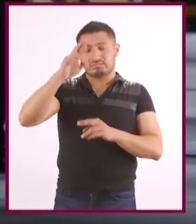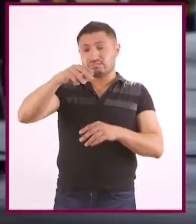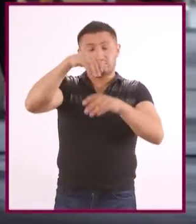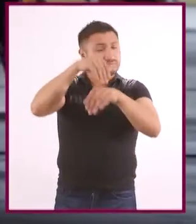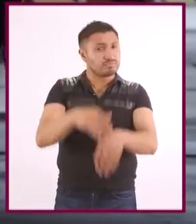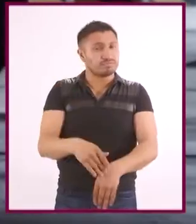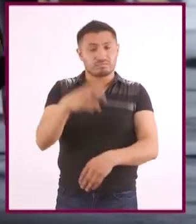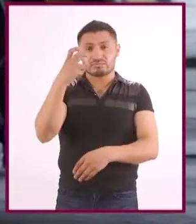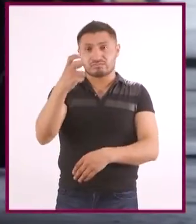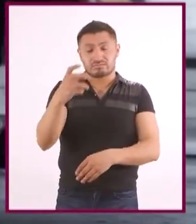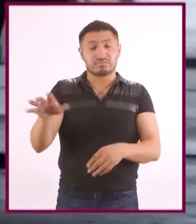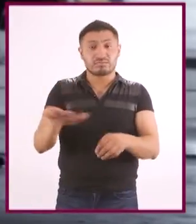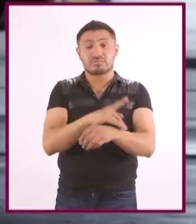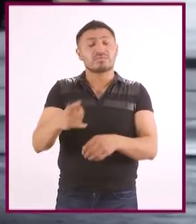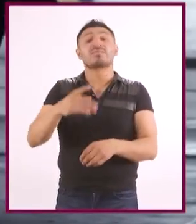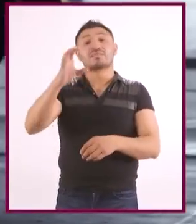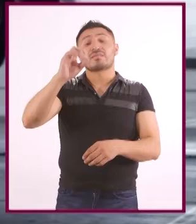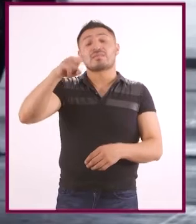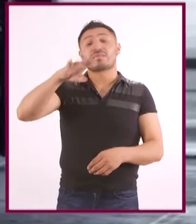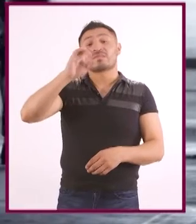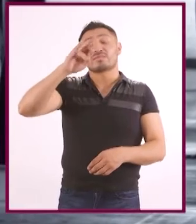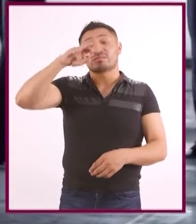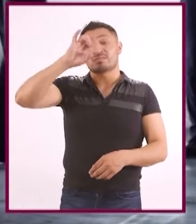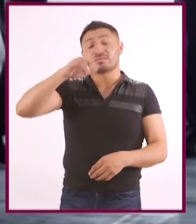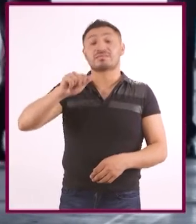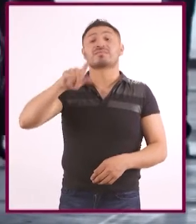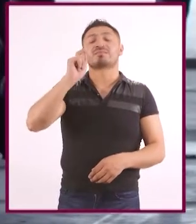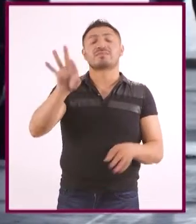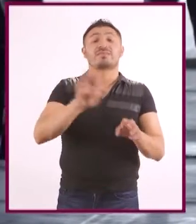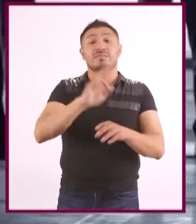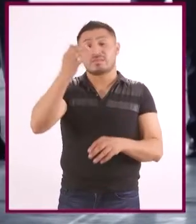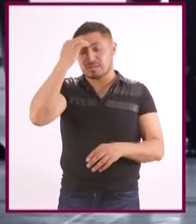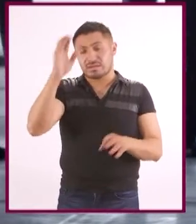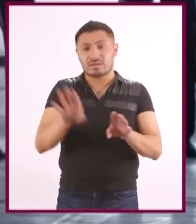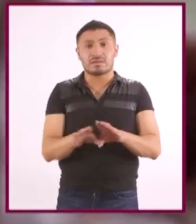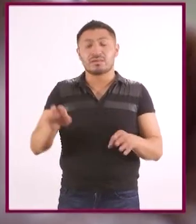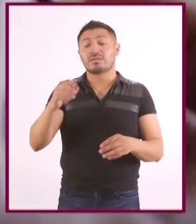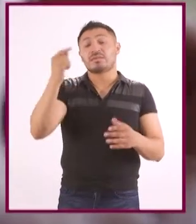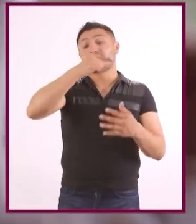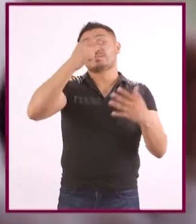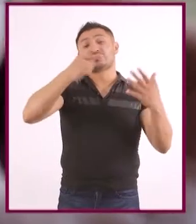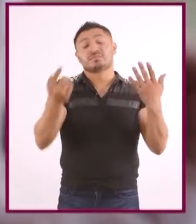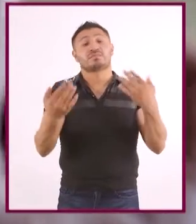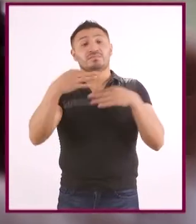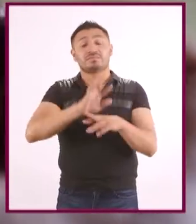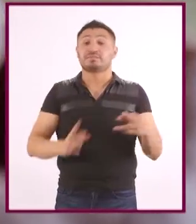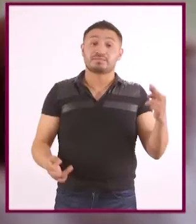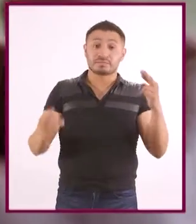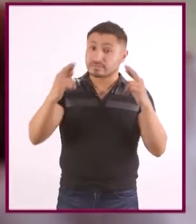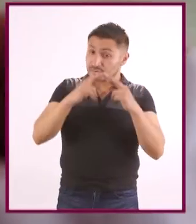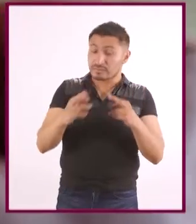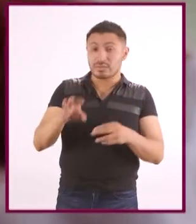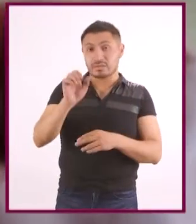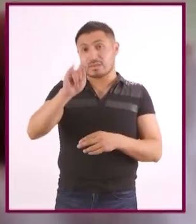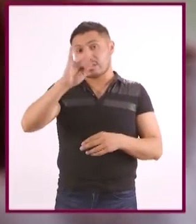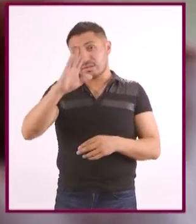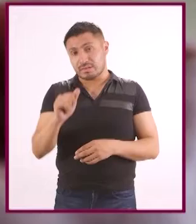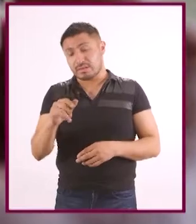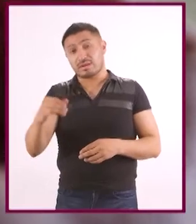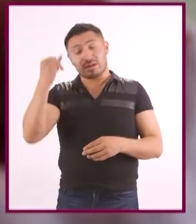por razones de conciencia, las cuales se reconocen por argumentos relacionados con la religión,